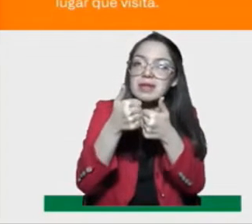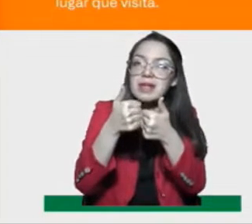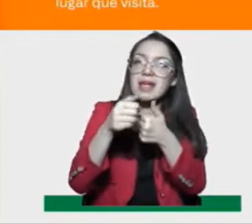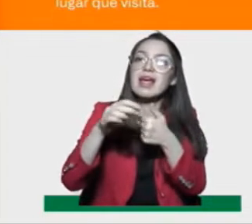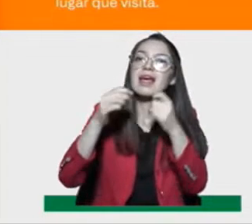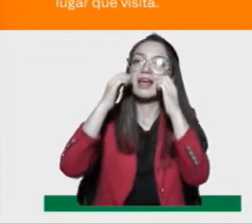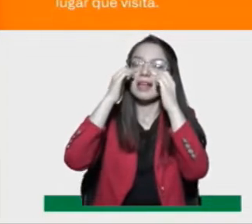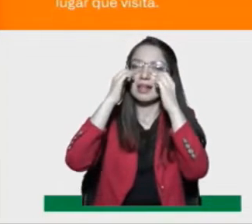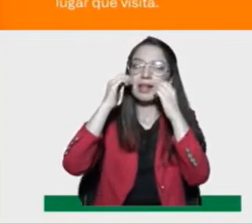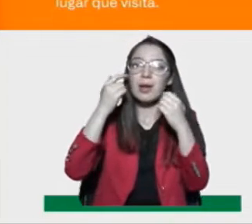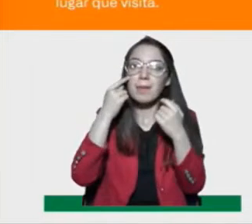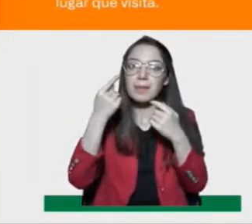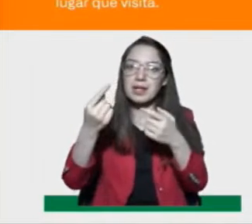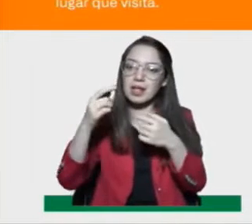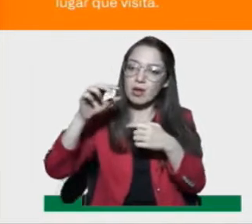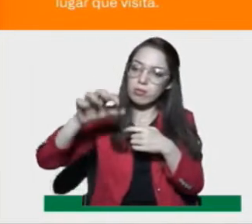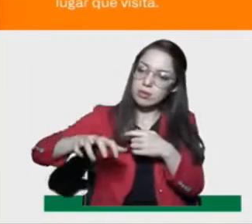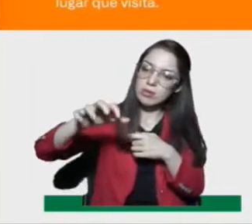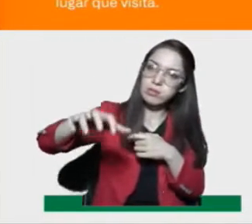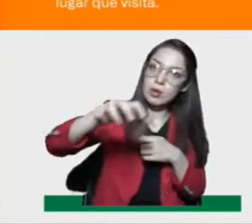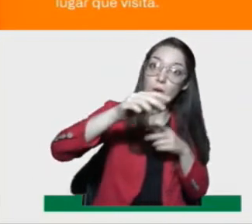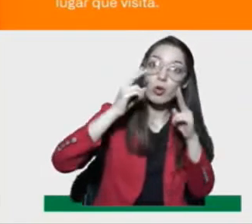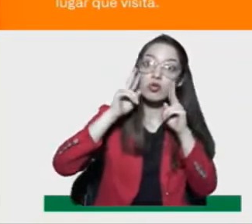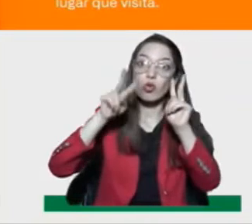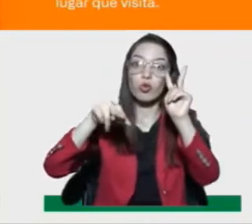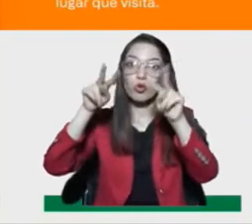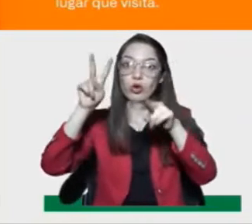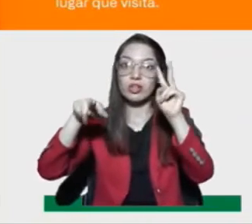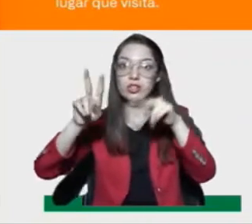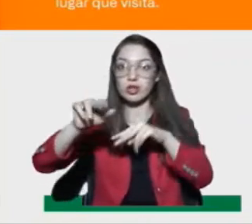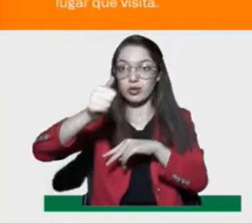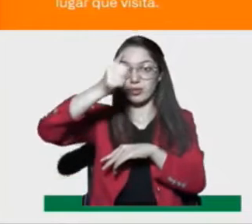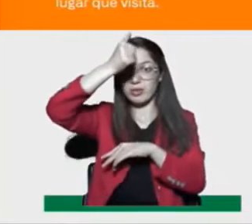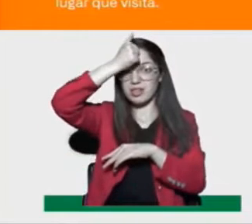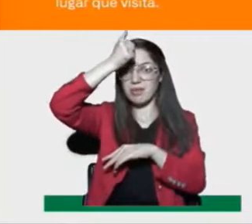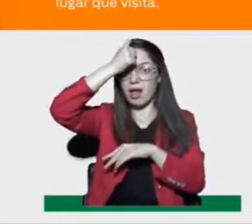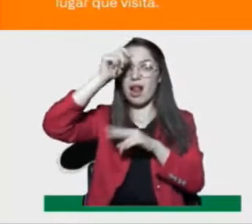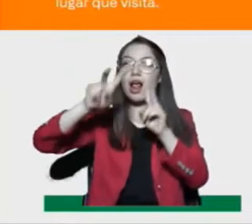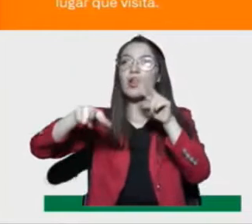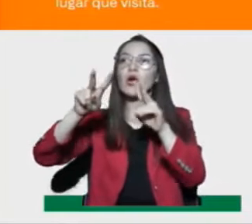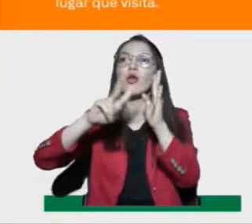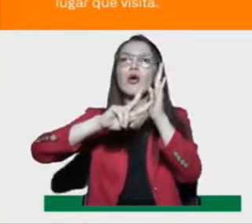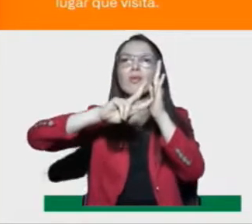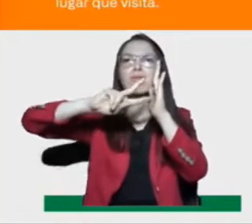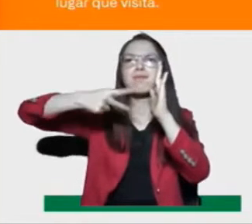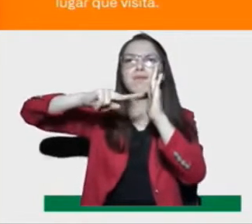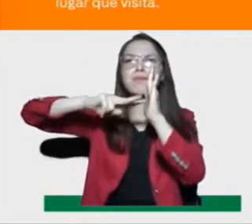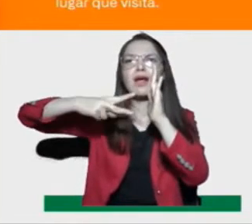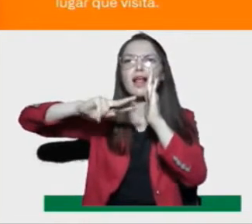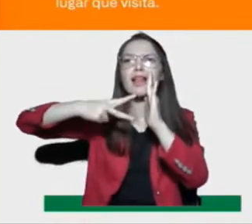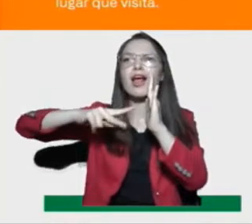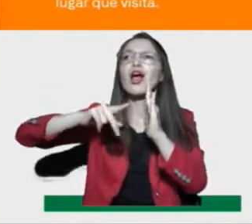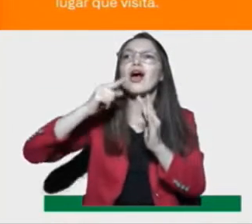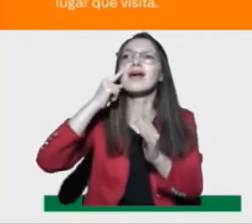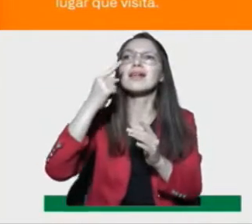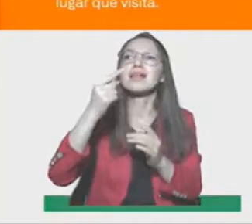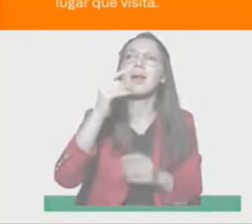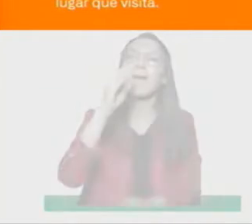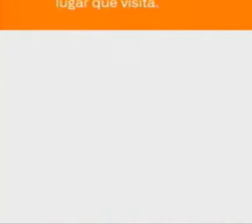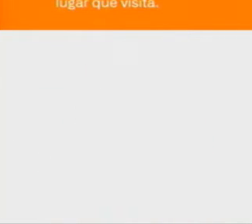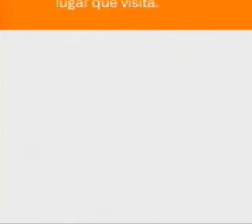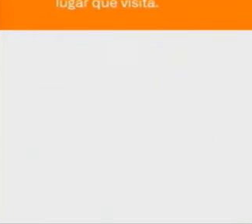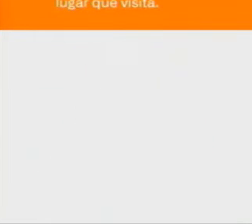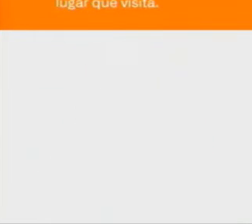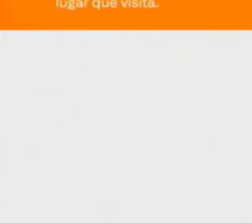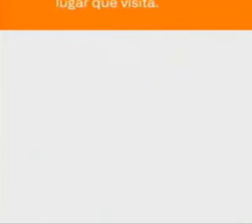corredores y de sitios de interés turístico y atractivos unas tecnologías noruegas que llaman Beacon. Es información de